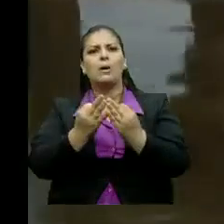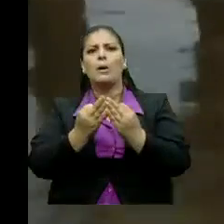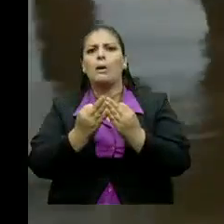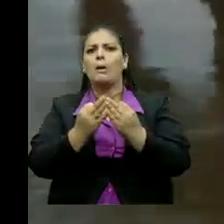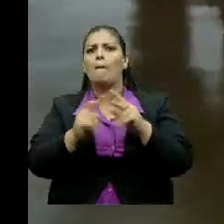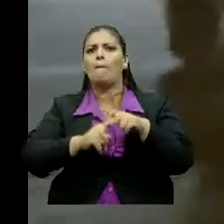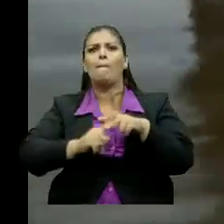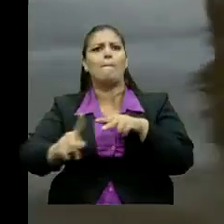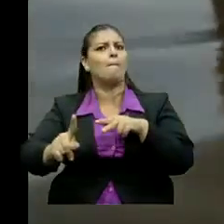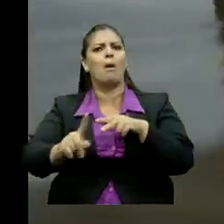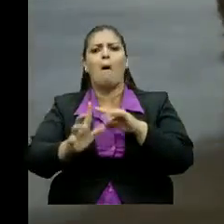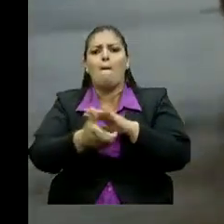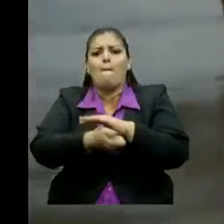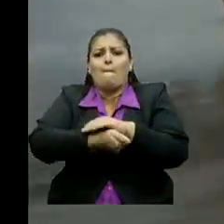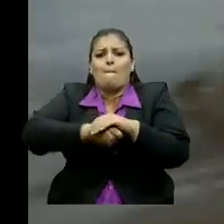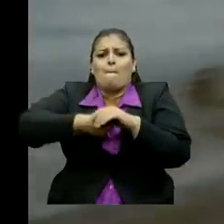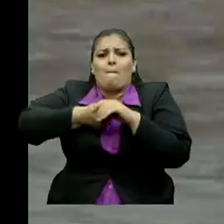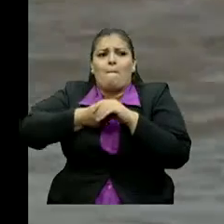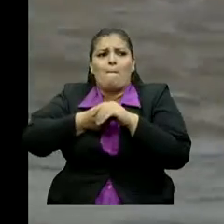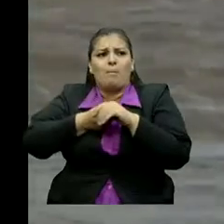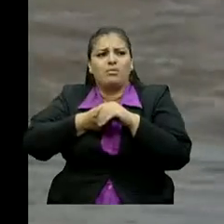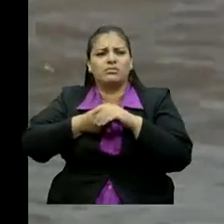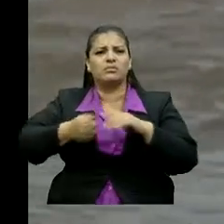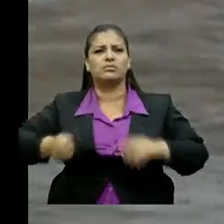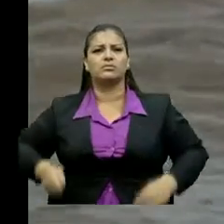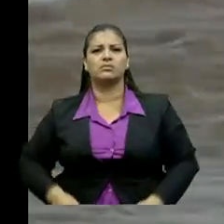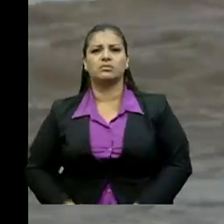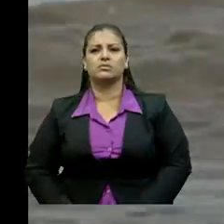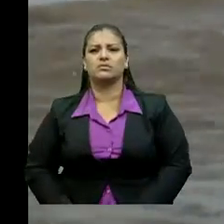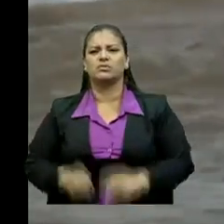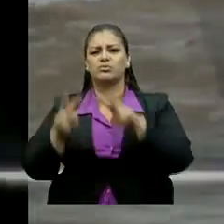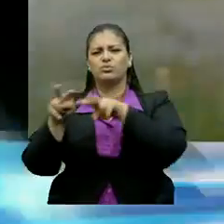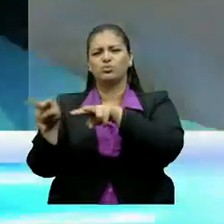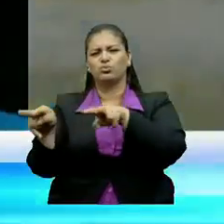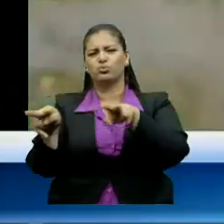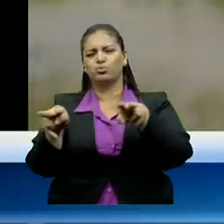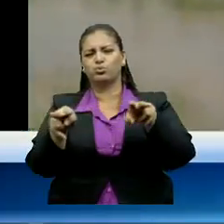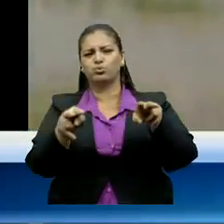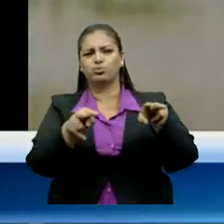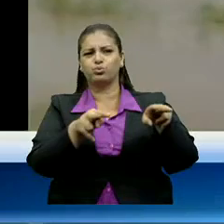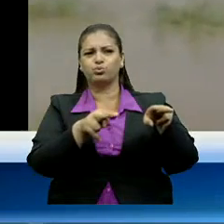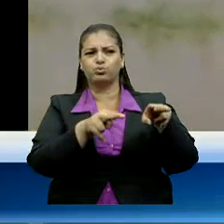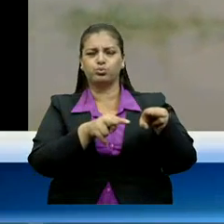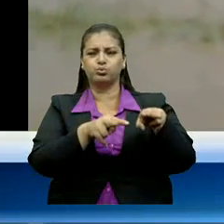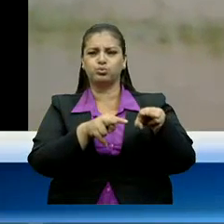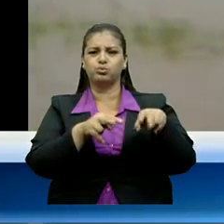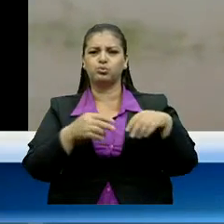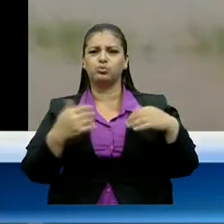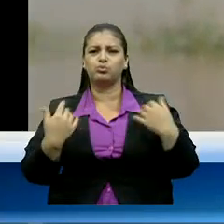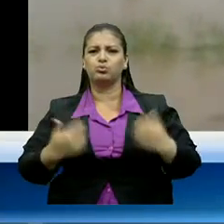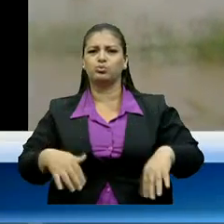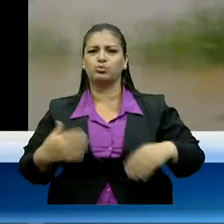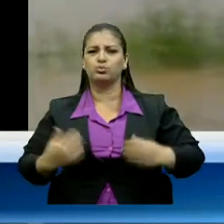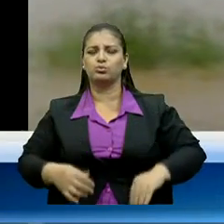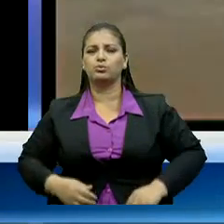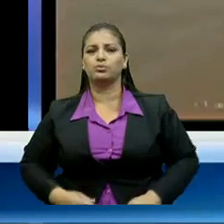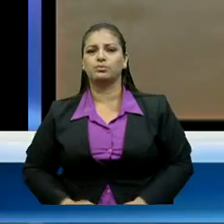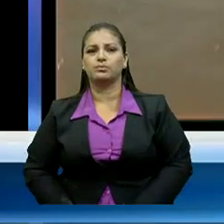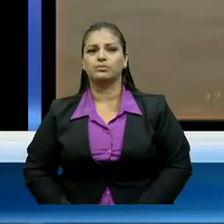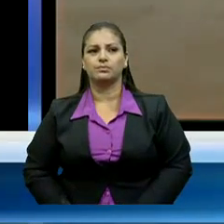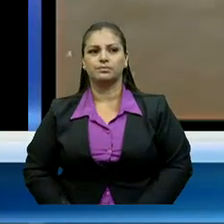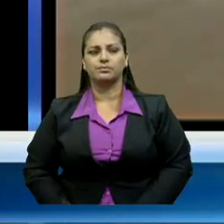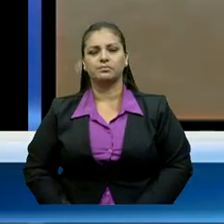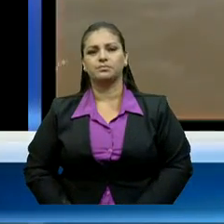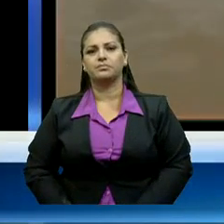El temporal los tiene cercados en medio de sus cultivos, que ya no serán el pan de ninguna cosecha. Aquí casi